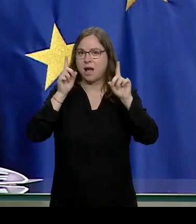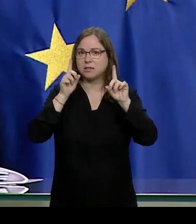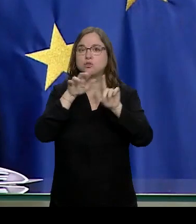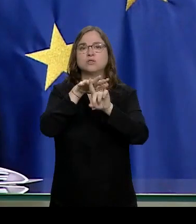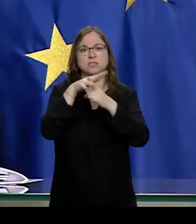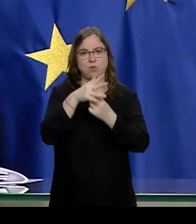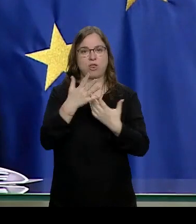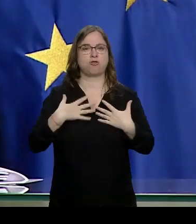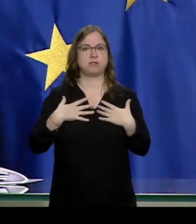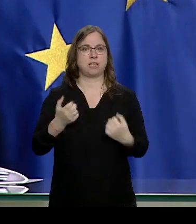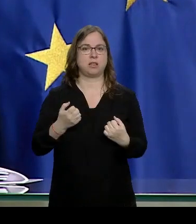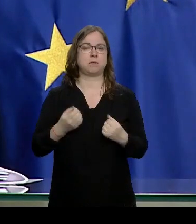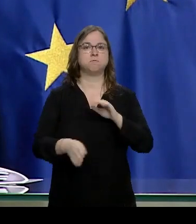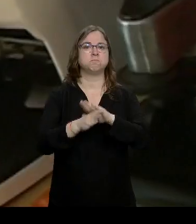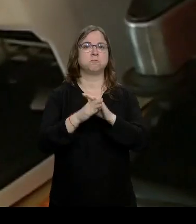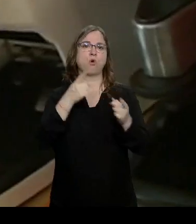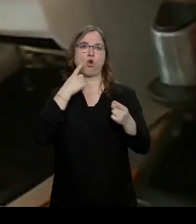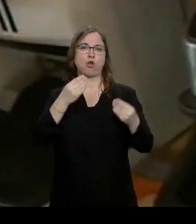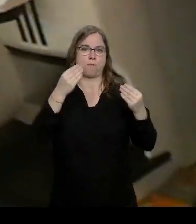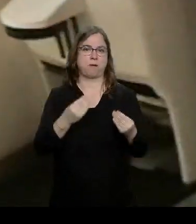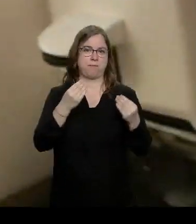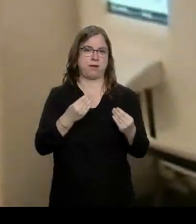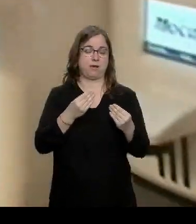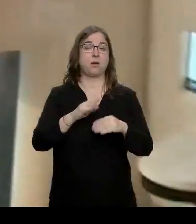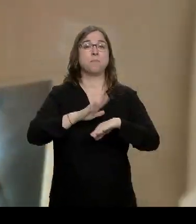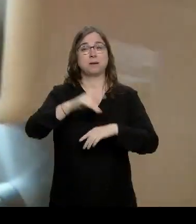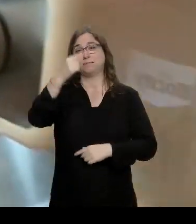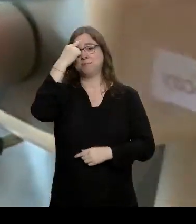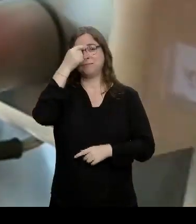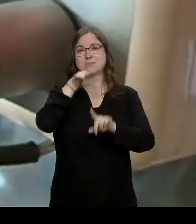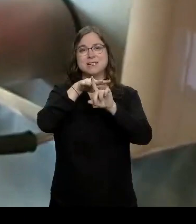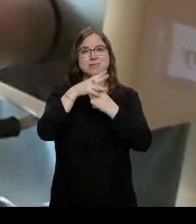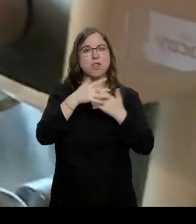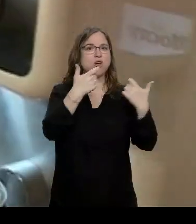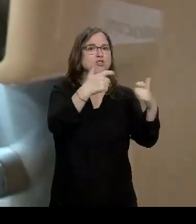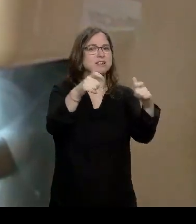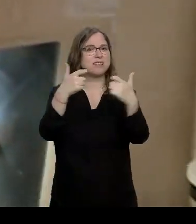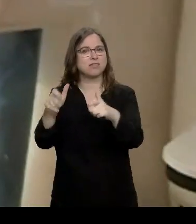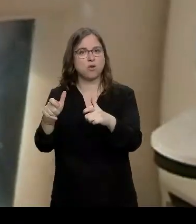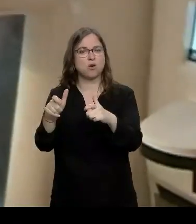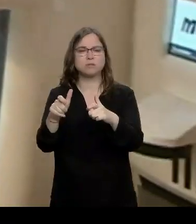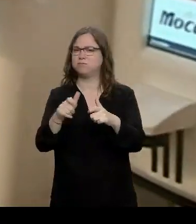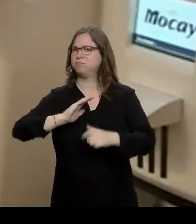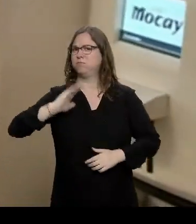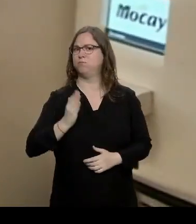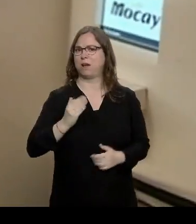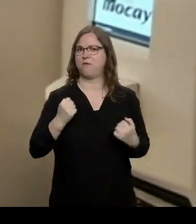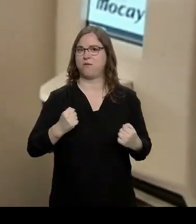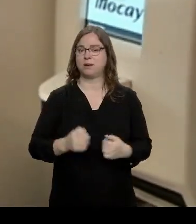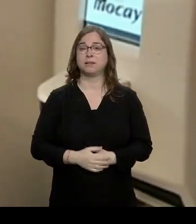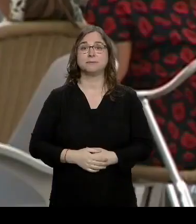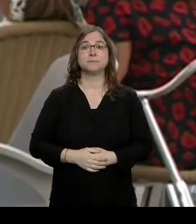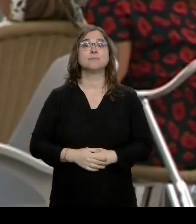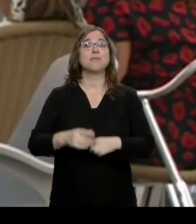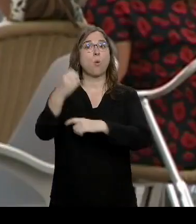situación sanitaria continúa bajo control, teniendo en cuenta la situación de los sectores muy castigados. El semáforo